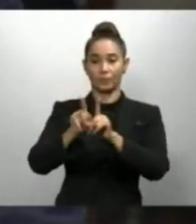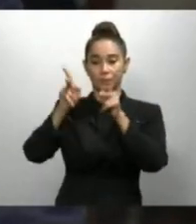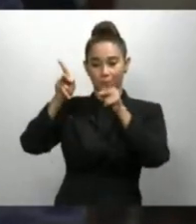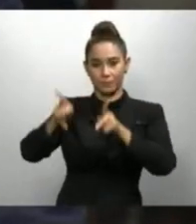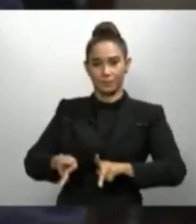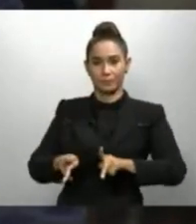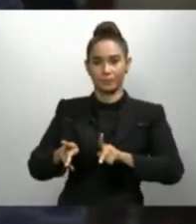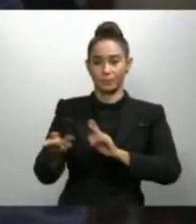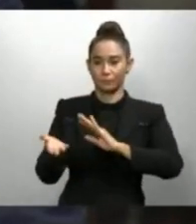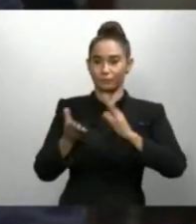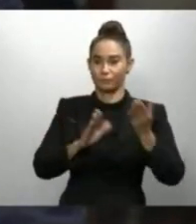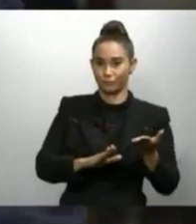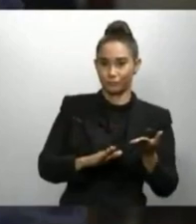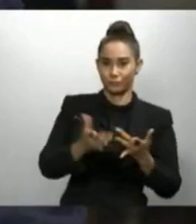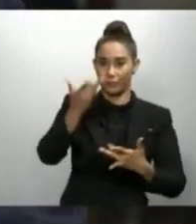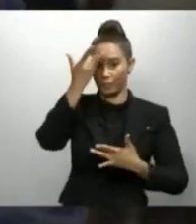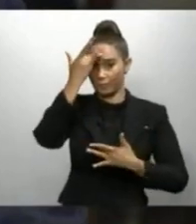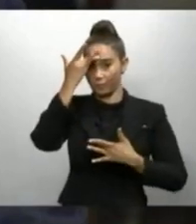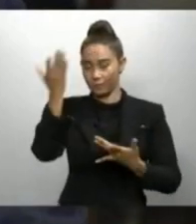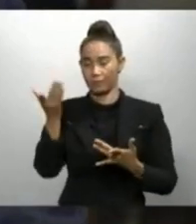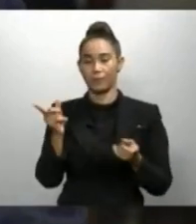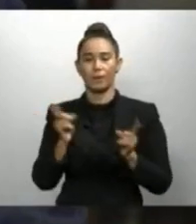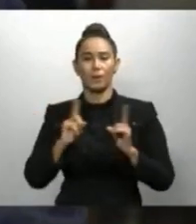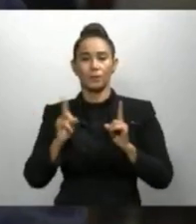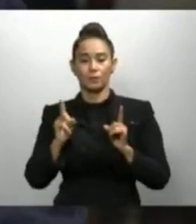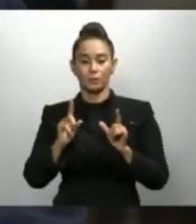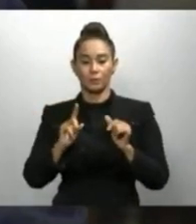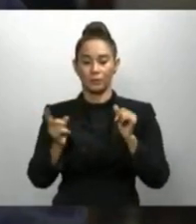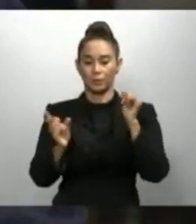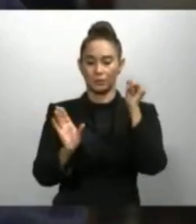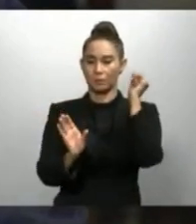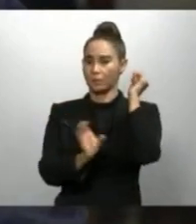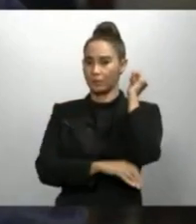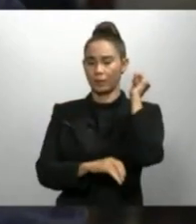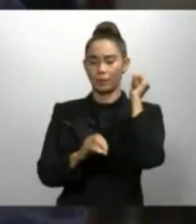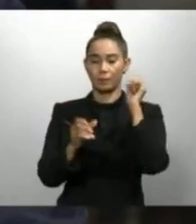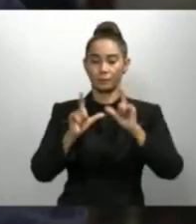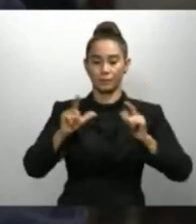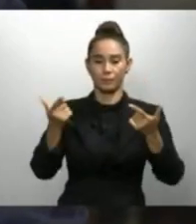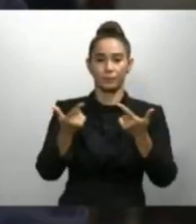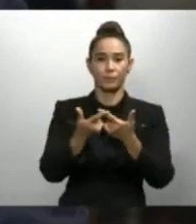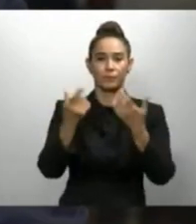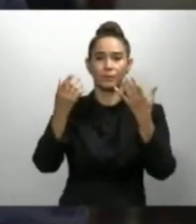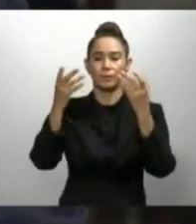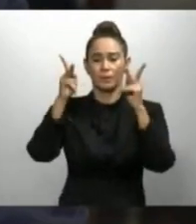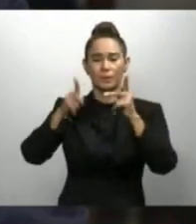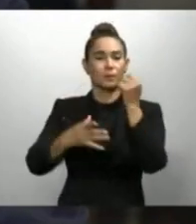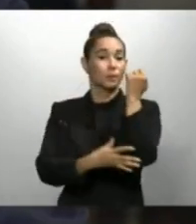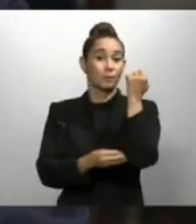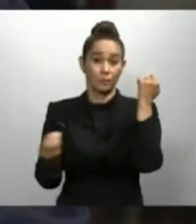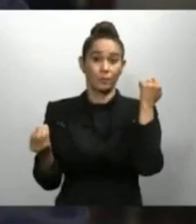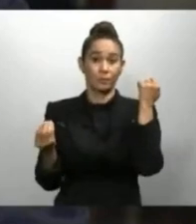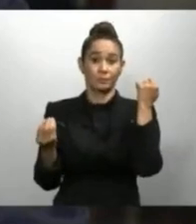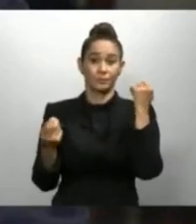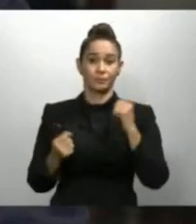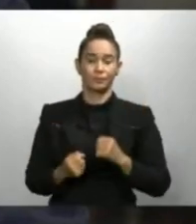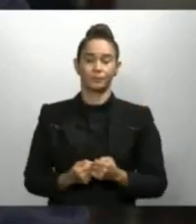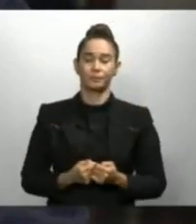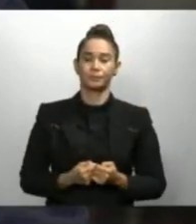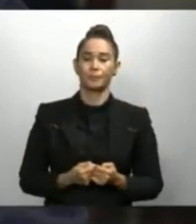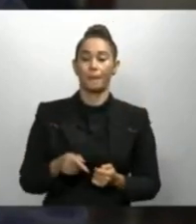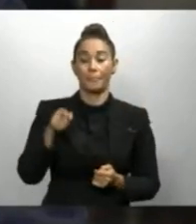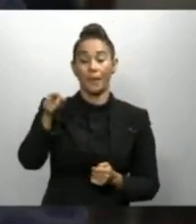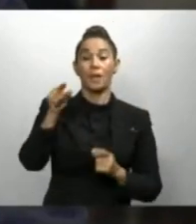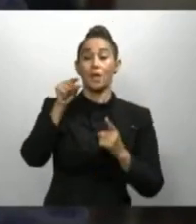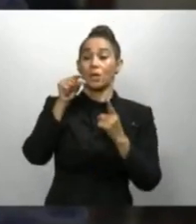han manifestado en zonas rurales o en áreas de bajos ingresos económicos. No son palabras, no es